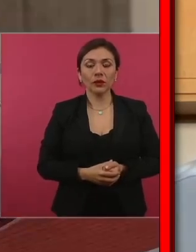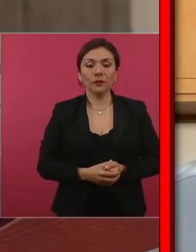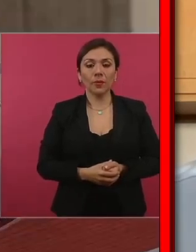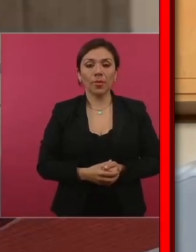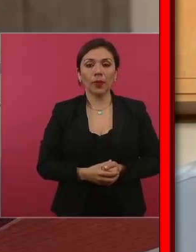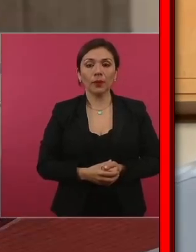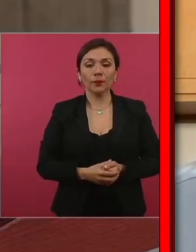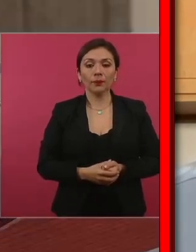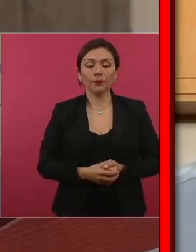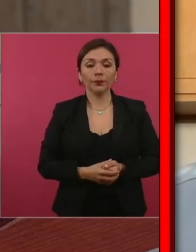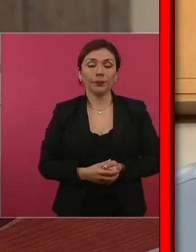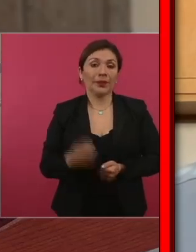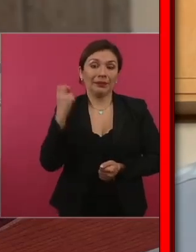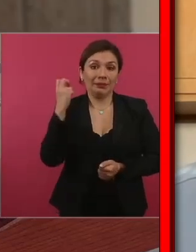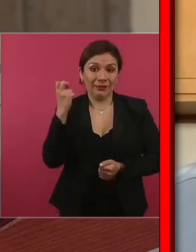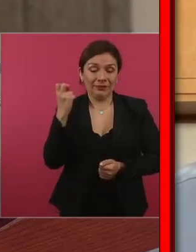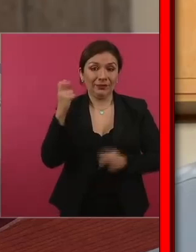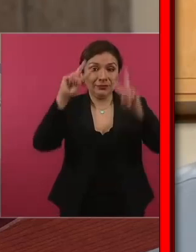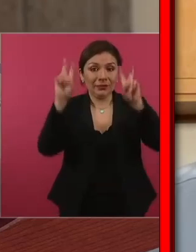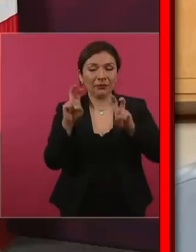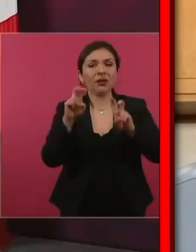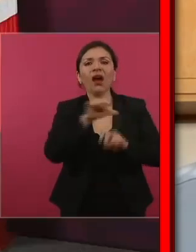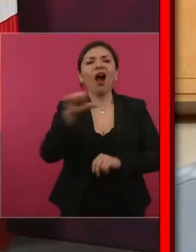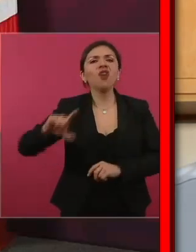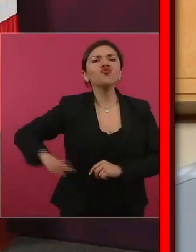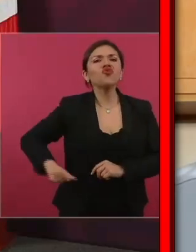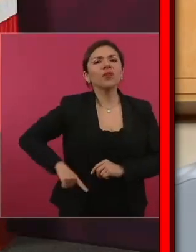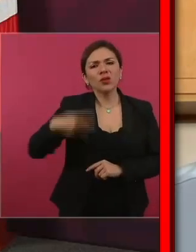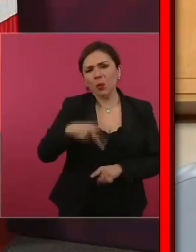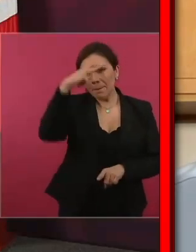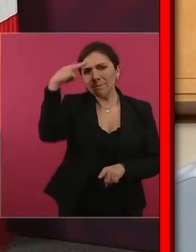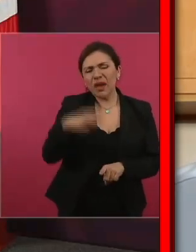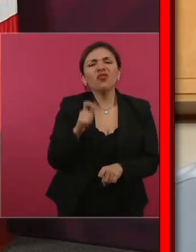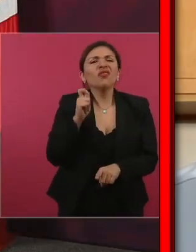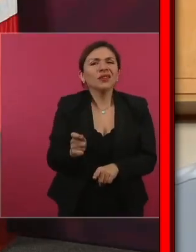esto es con relación a los gobiernos de México